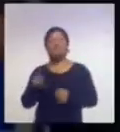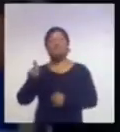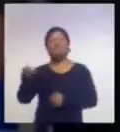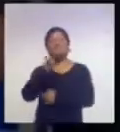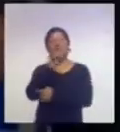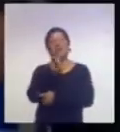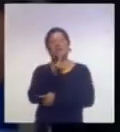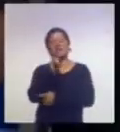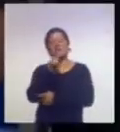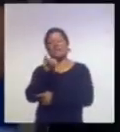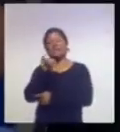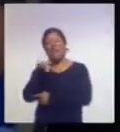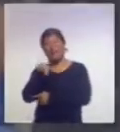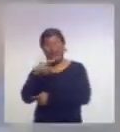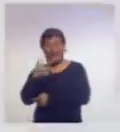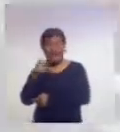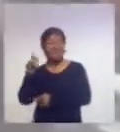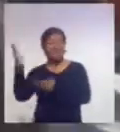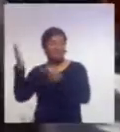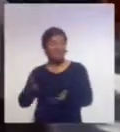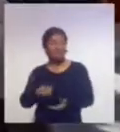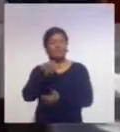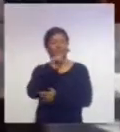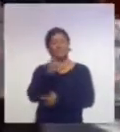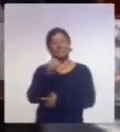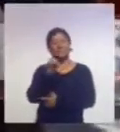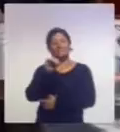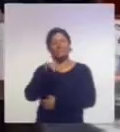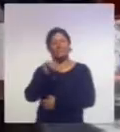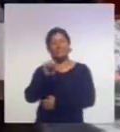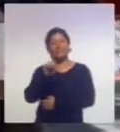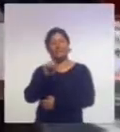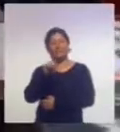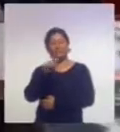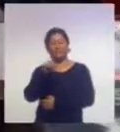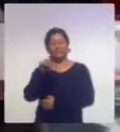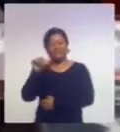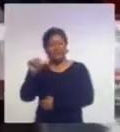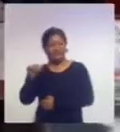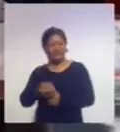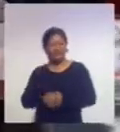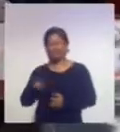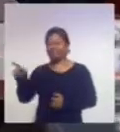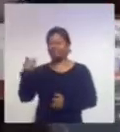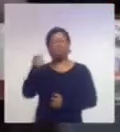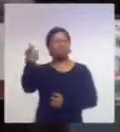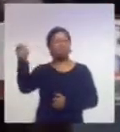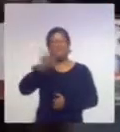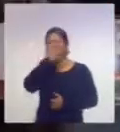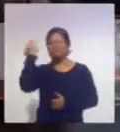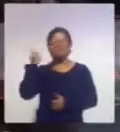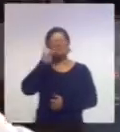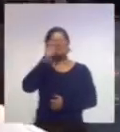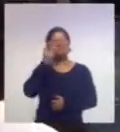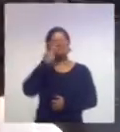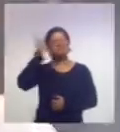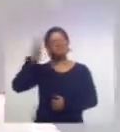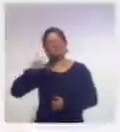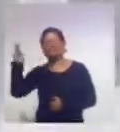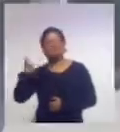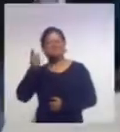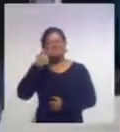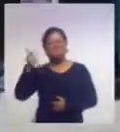lo que opinó de este tipo de actividades. Así mucha gente viene a conocer como el pulque, algunos no lo han probado, pues está